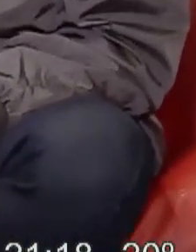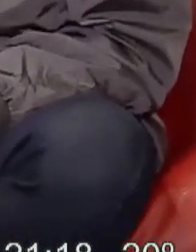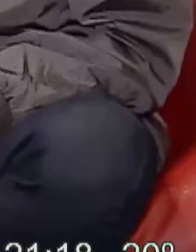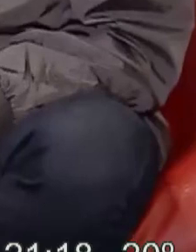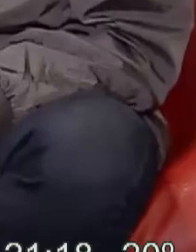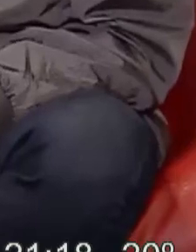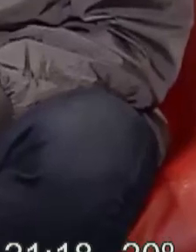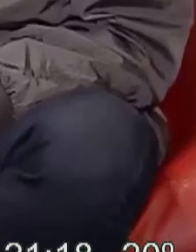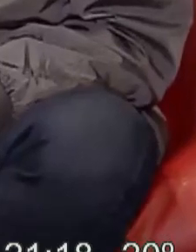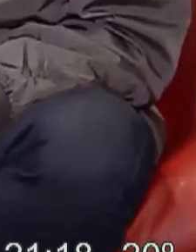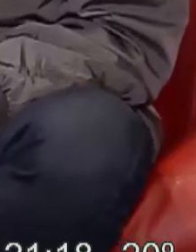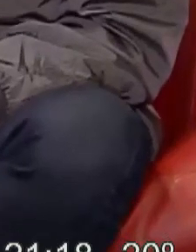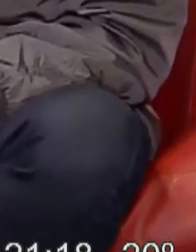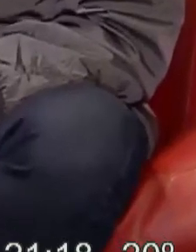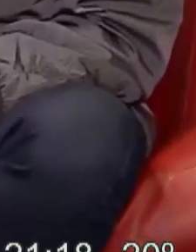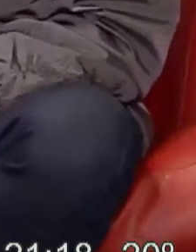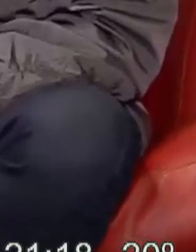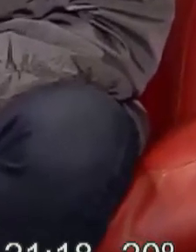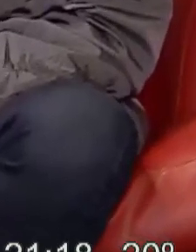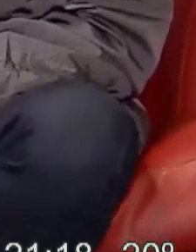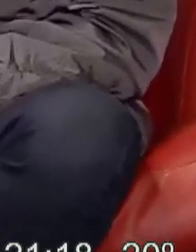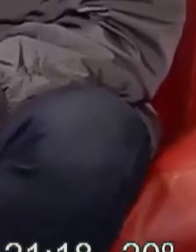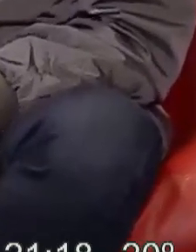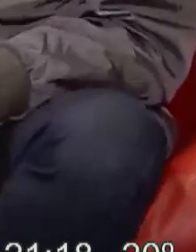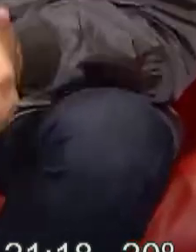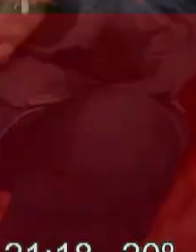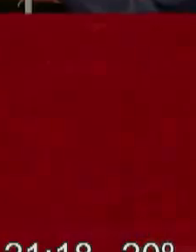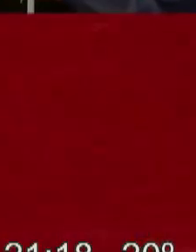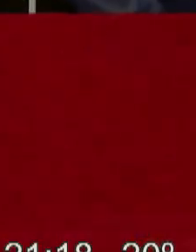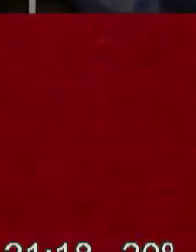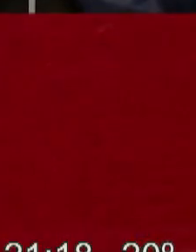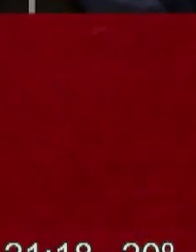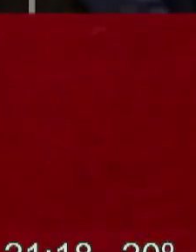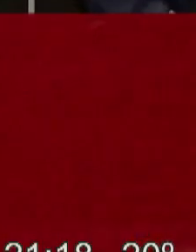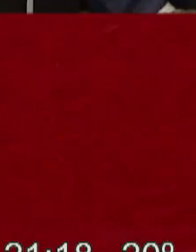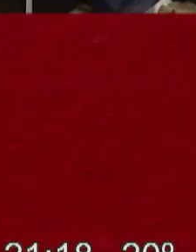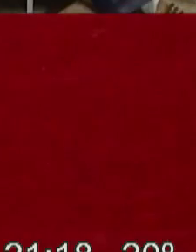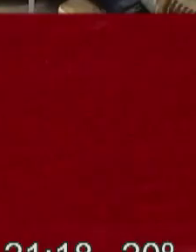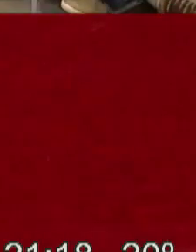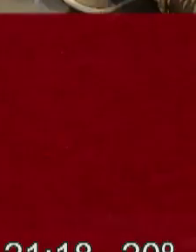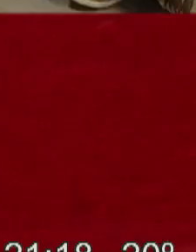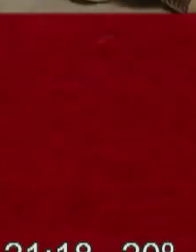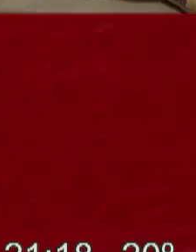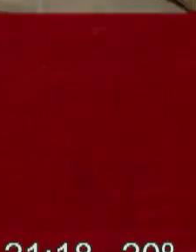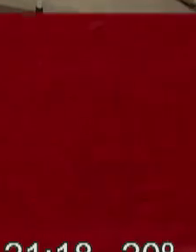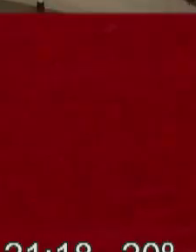corazón. Muchas gracias. Muchas gracias. Claro que sí. Y nos acoplamos.